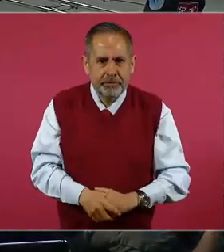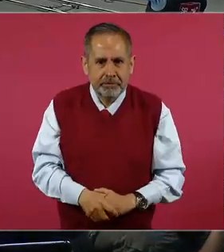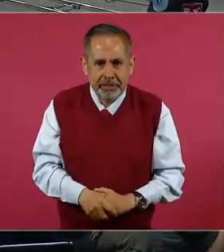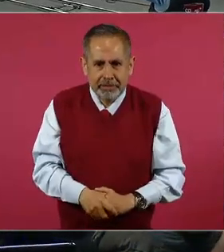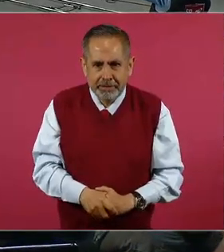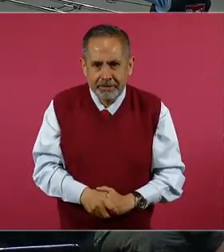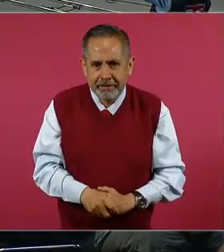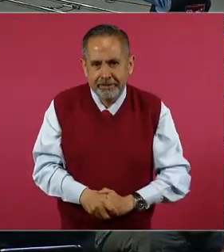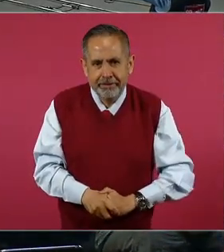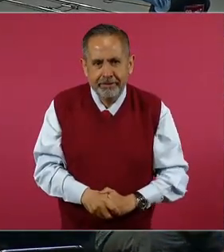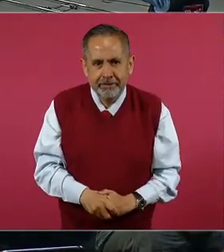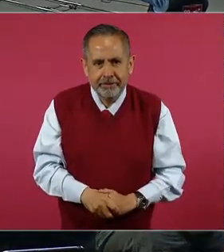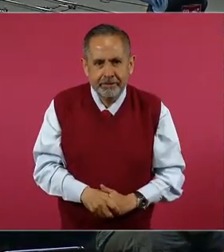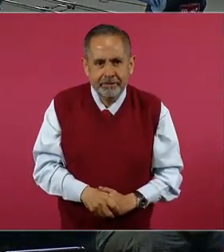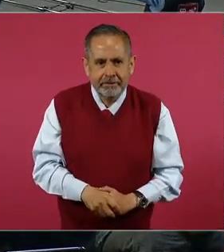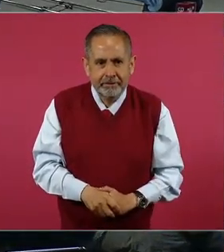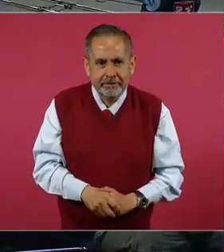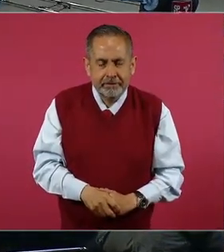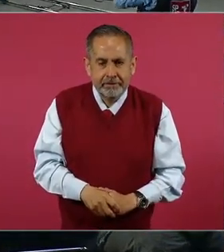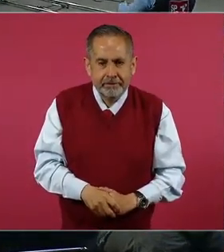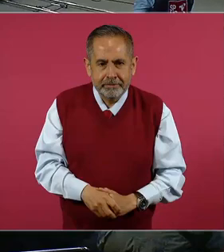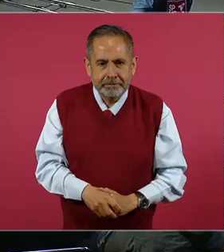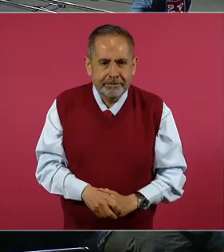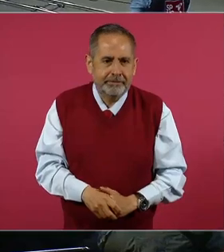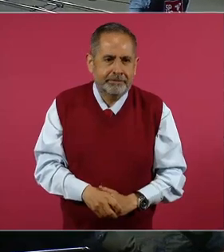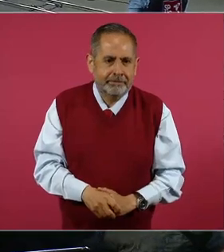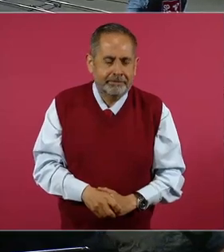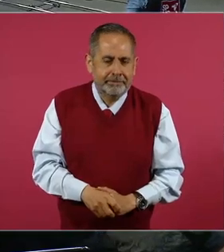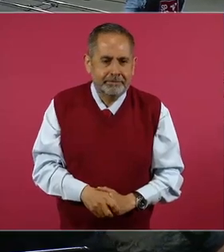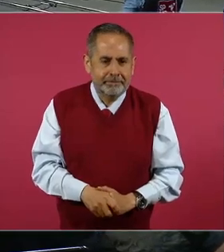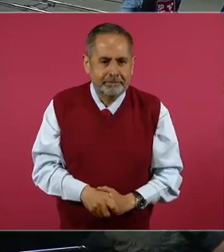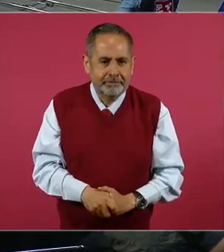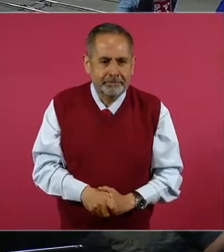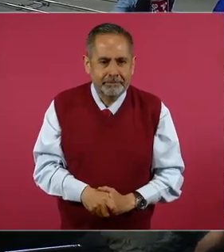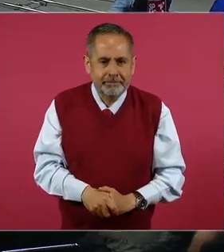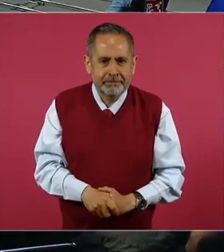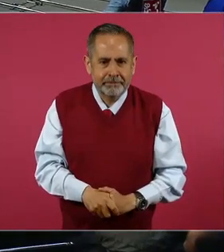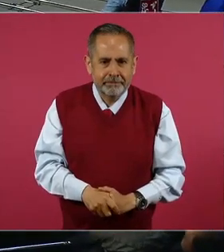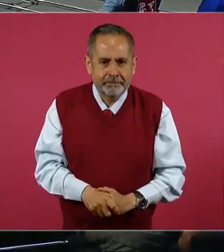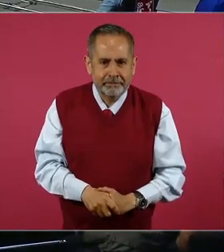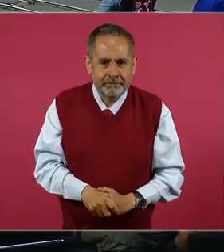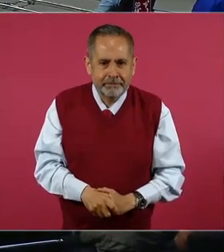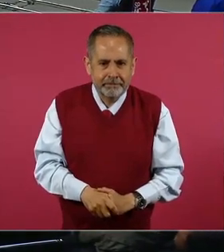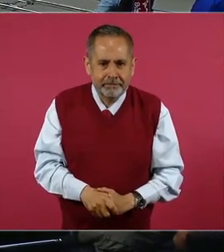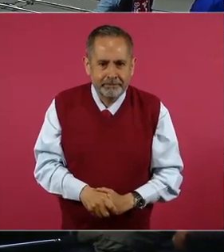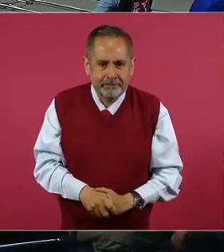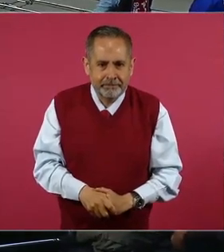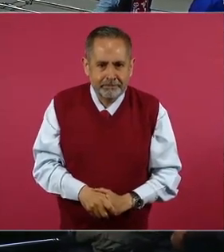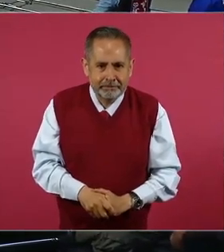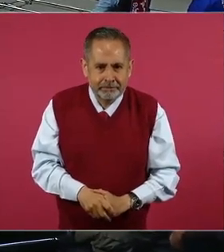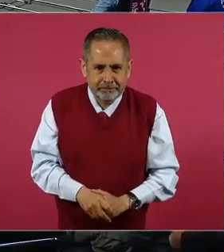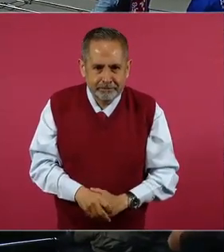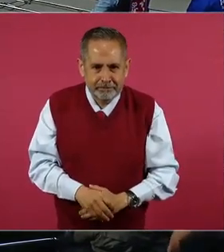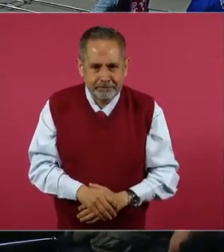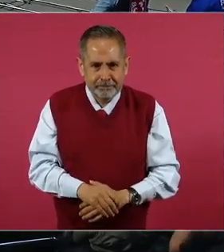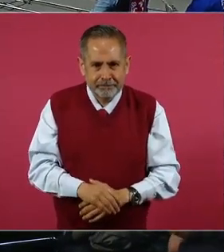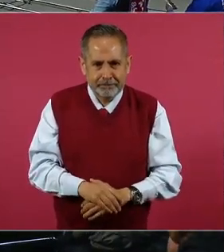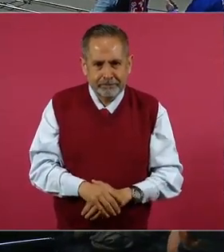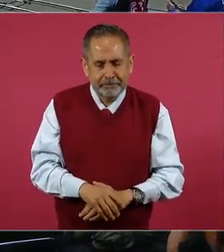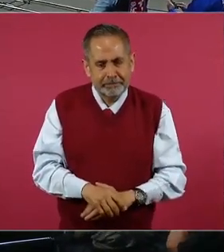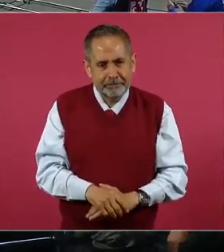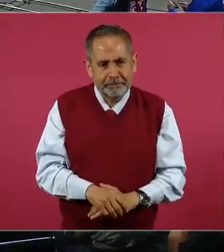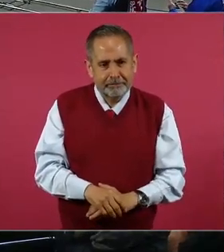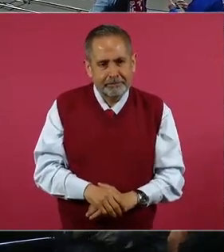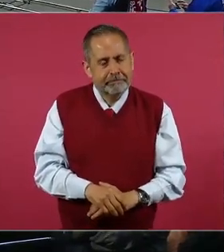Ándale, ándale. Ándale. Mamagua. Mamagua, dime que ahí. Gracias,